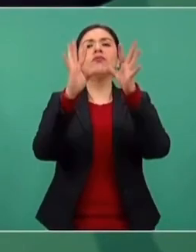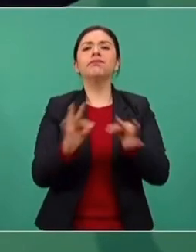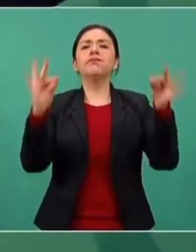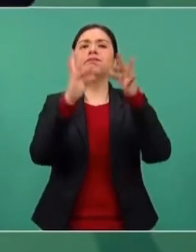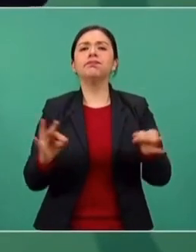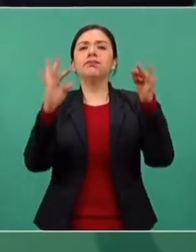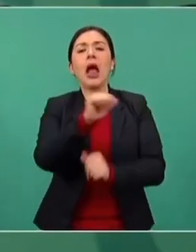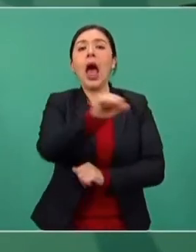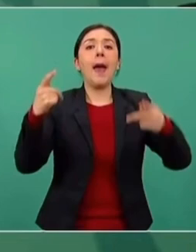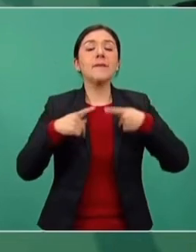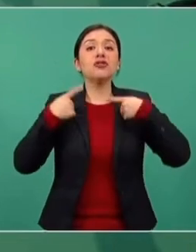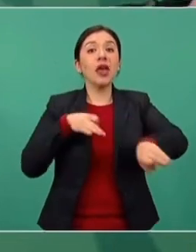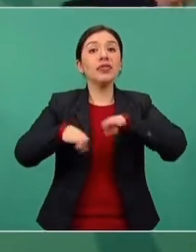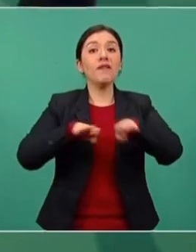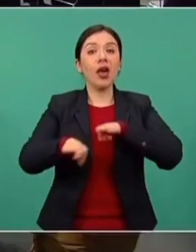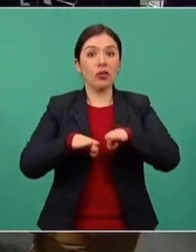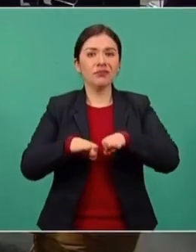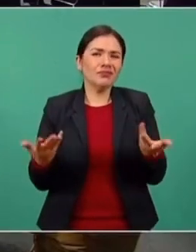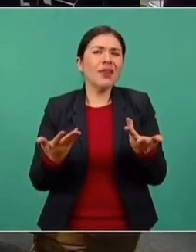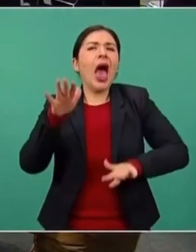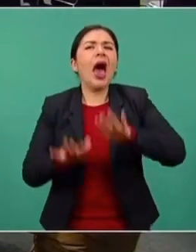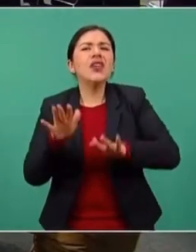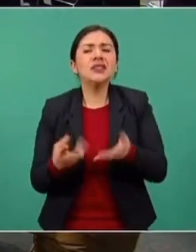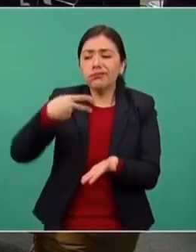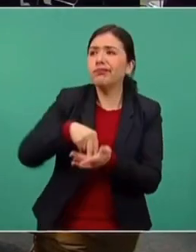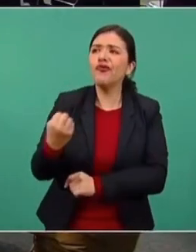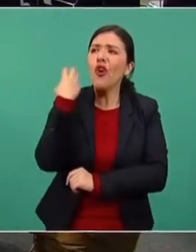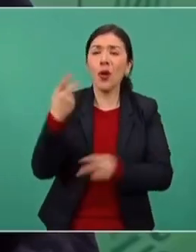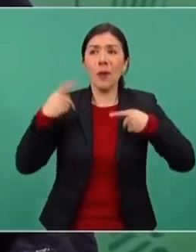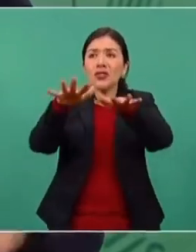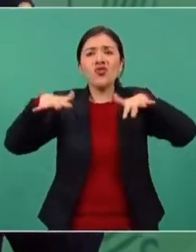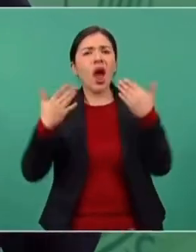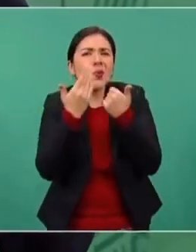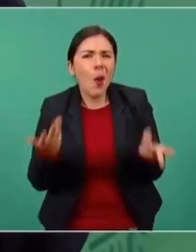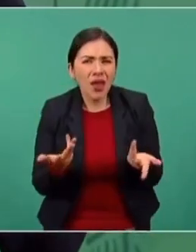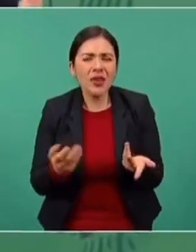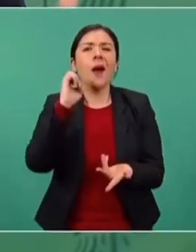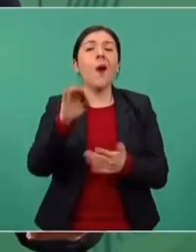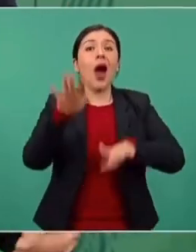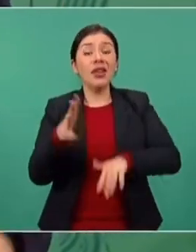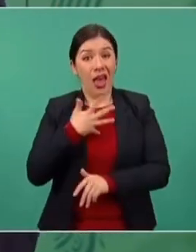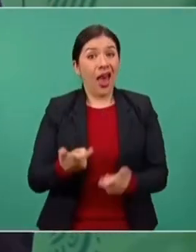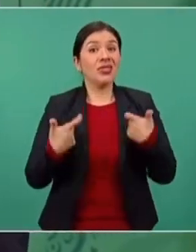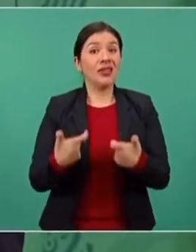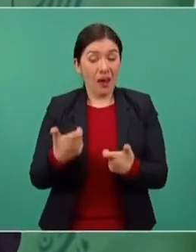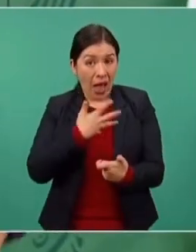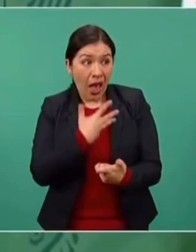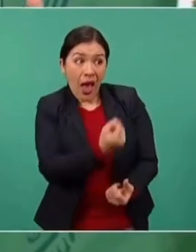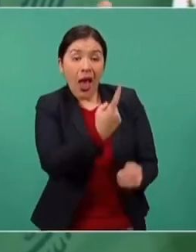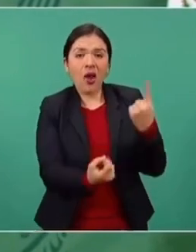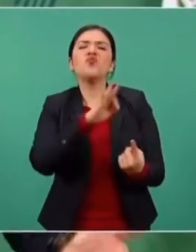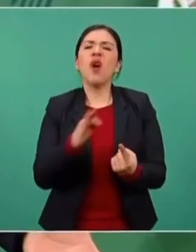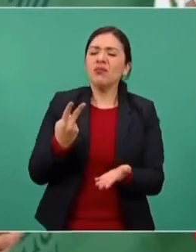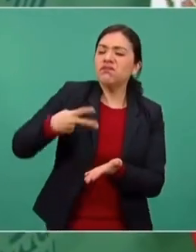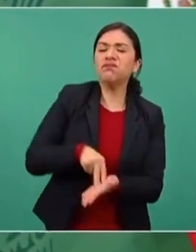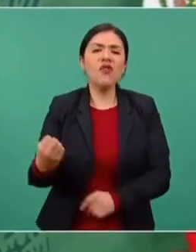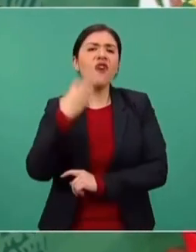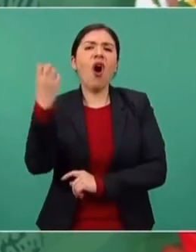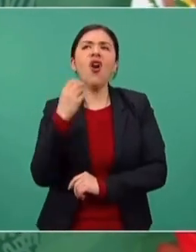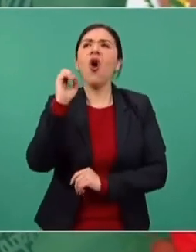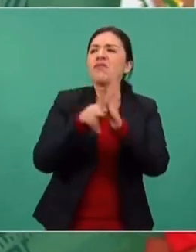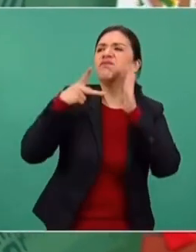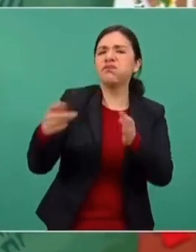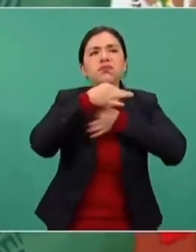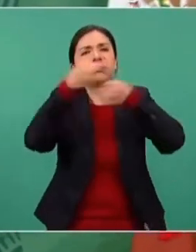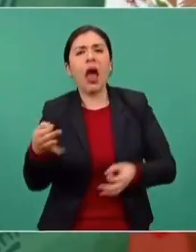hablen a los trabajadores, porque a veces no tienen foros, o a veces los que tienen dinero son los que pueden hacer